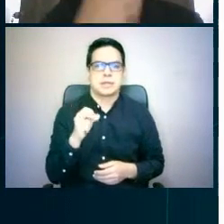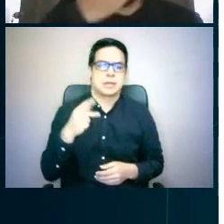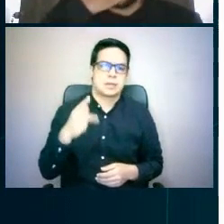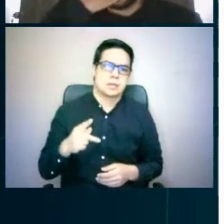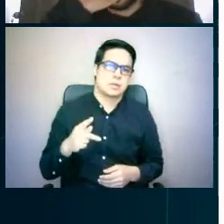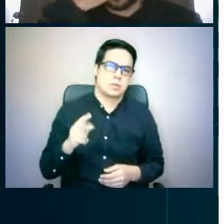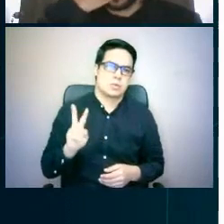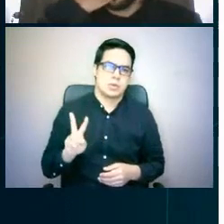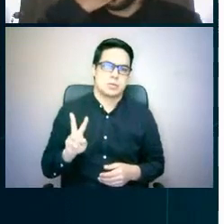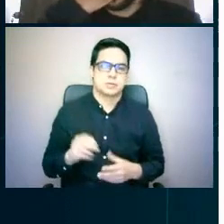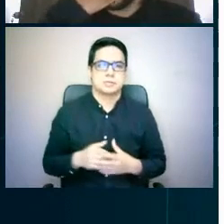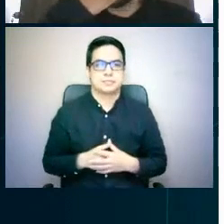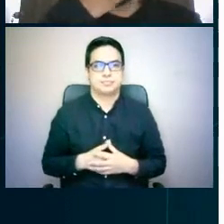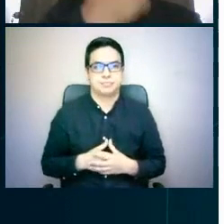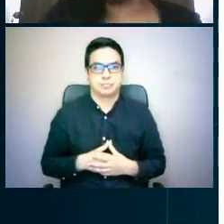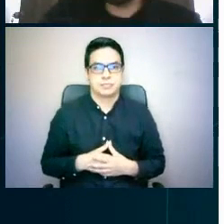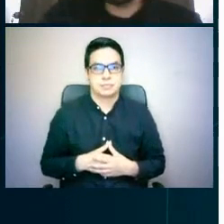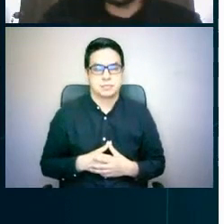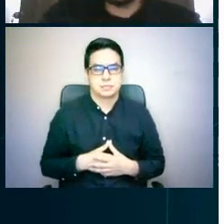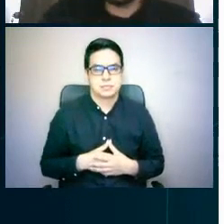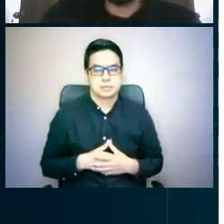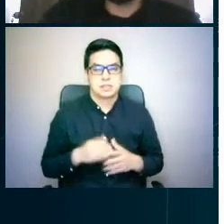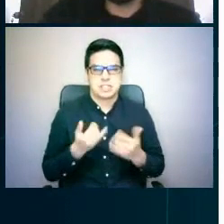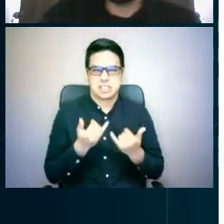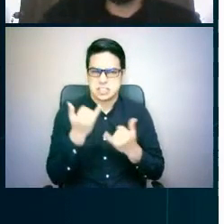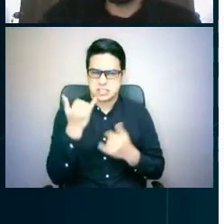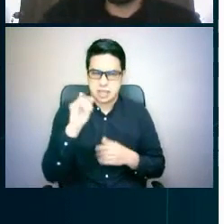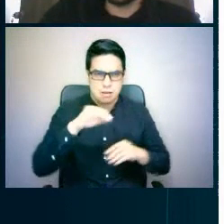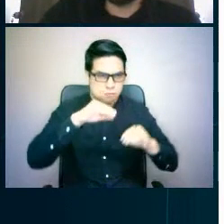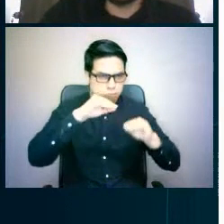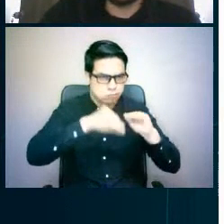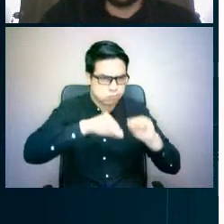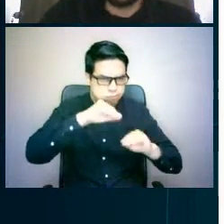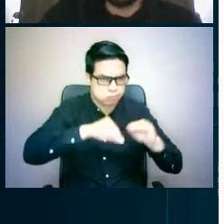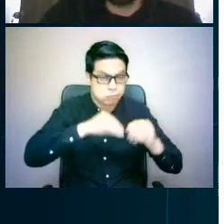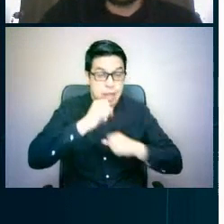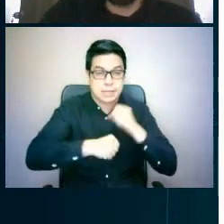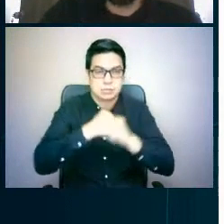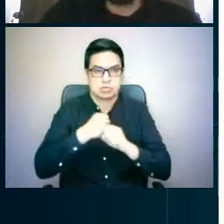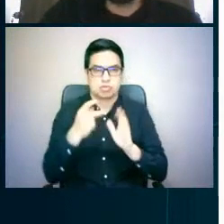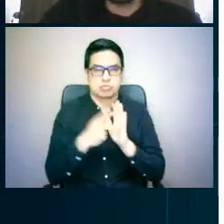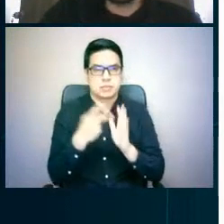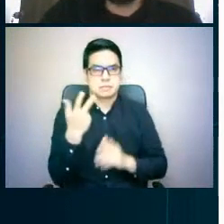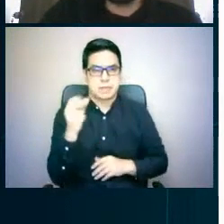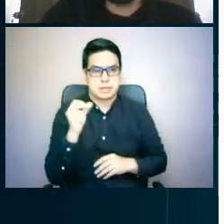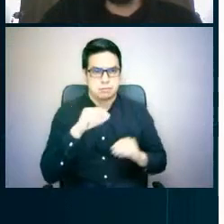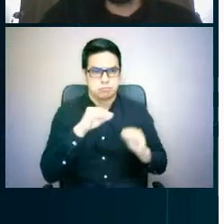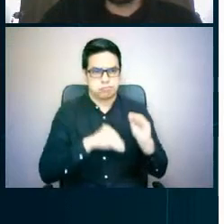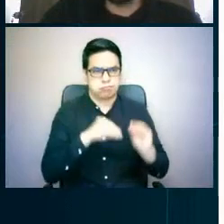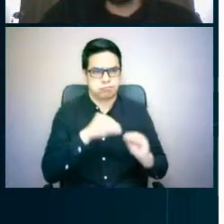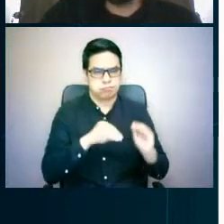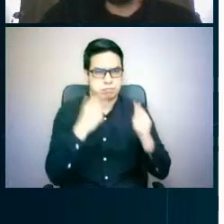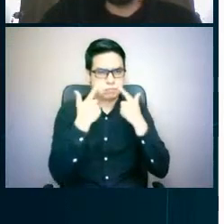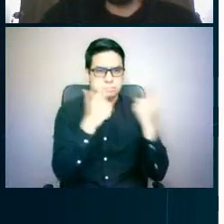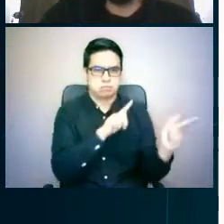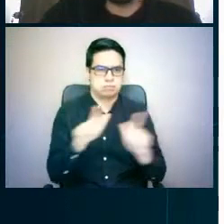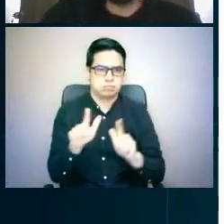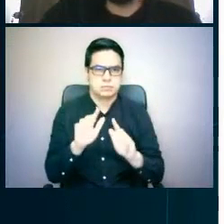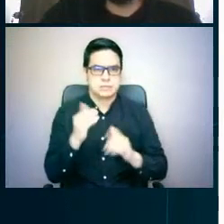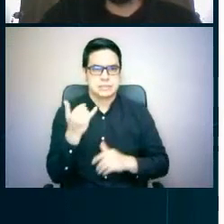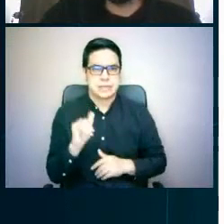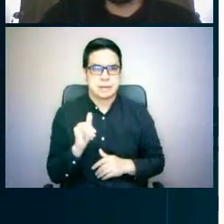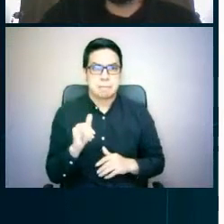Y ya se había alcanzado el desarrollo en el año 2020, pero como equipo como tal no